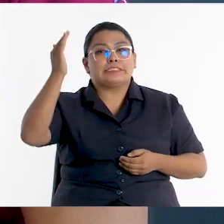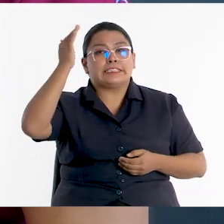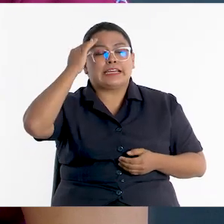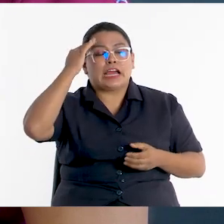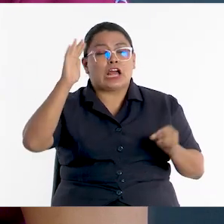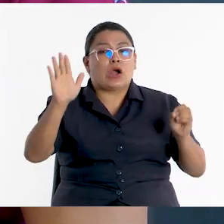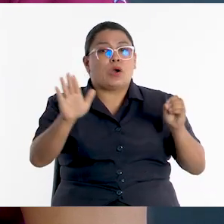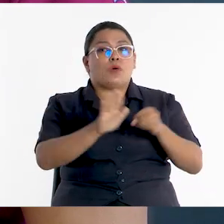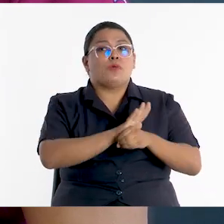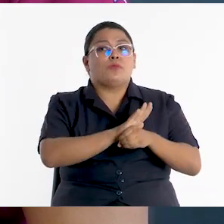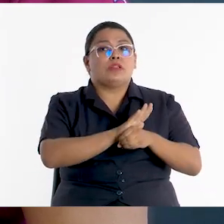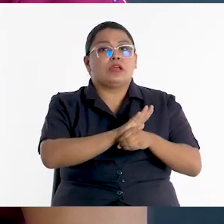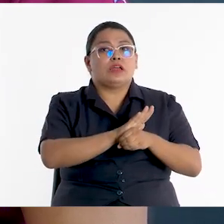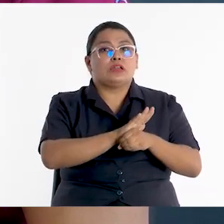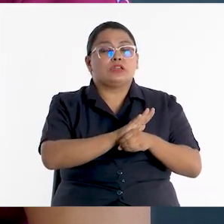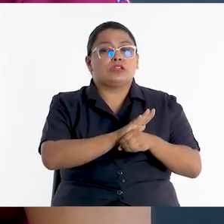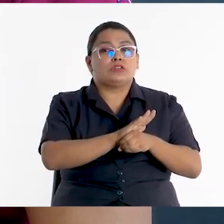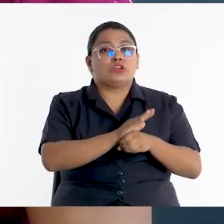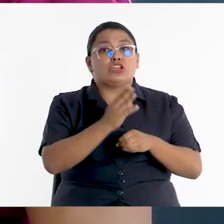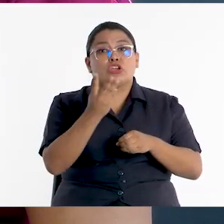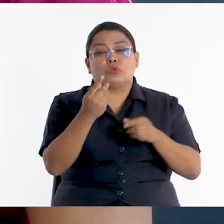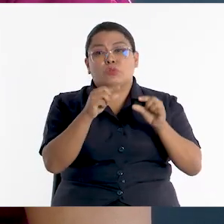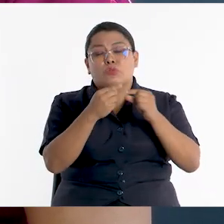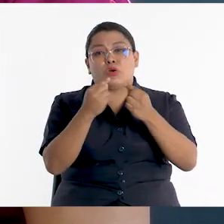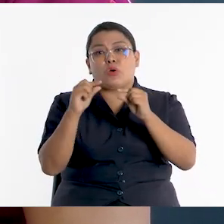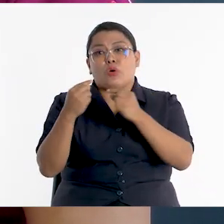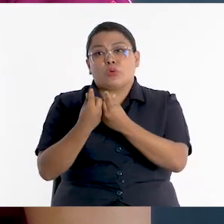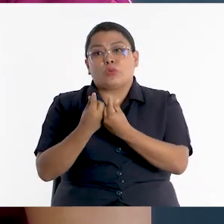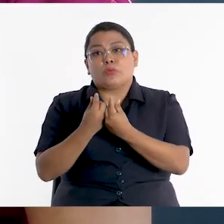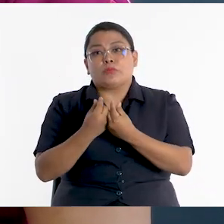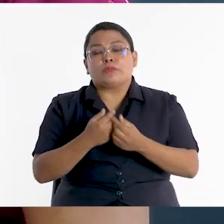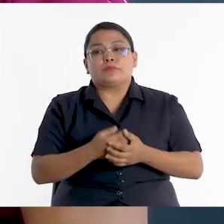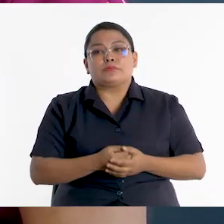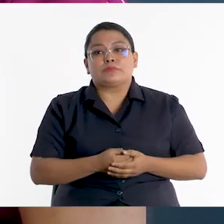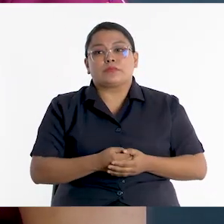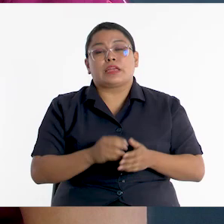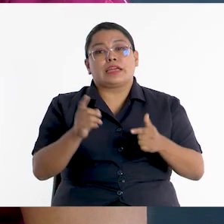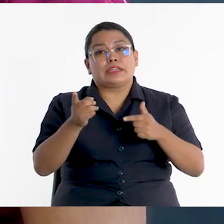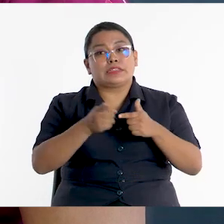caso que conozca el total y la cantidad de grupos.